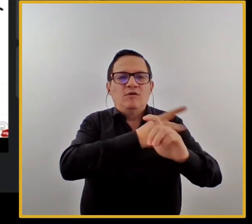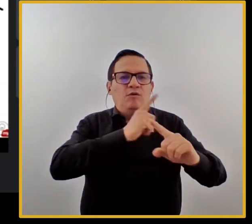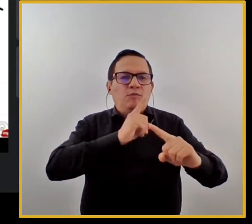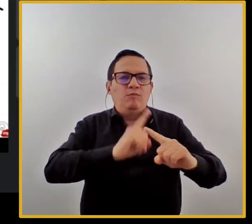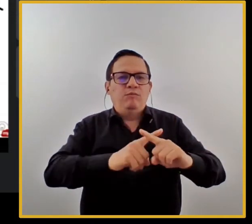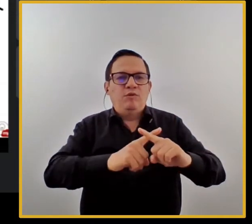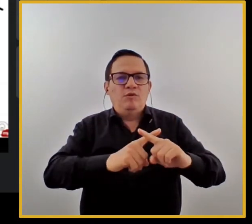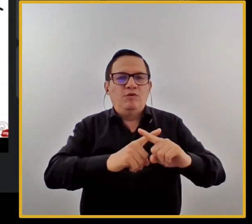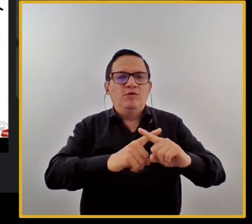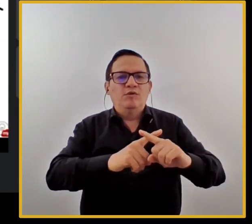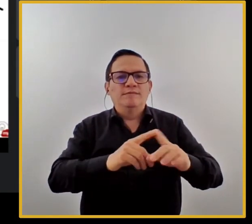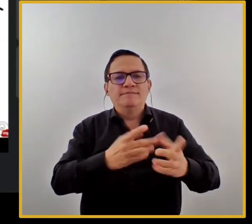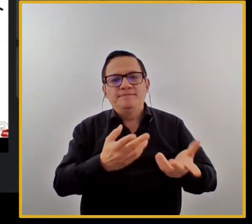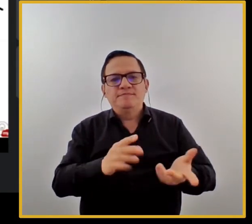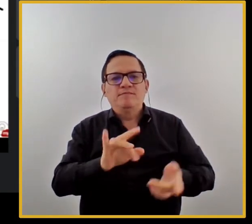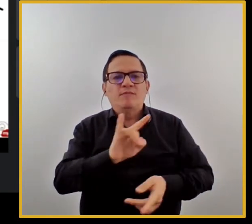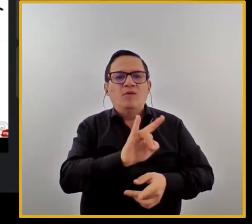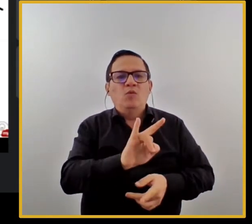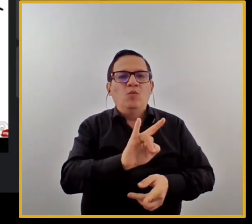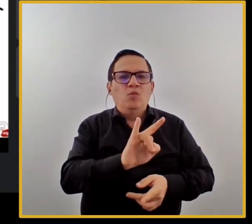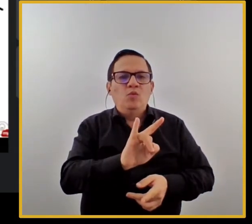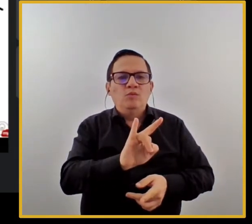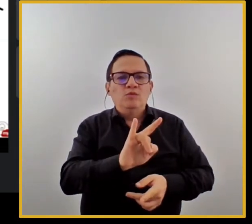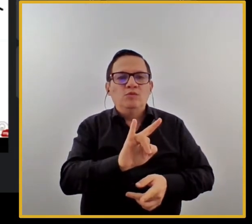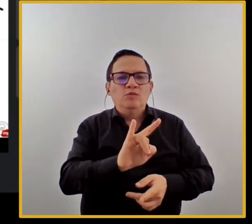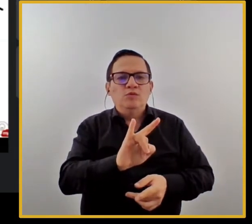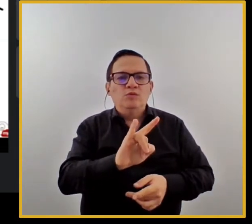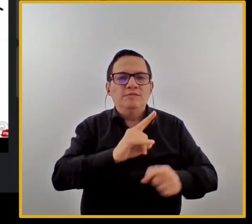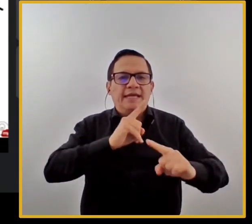3u x al cubo